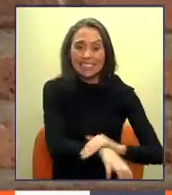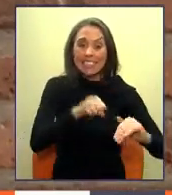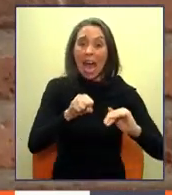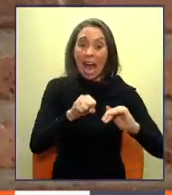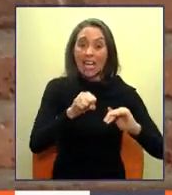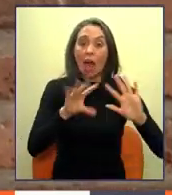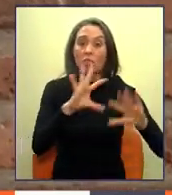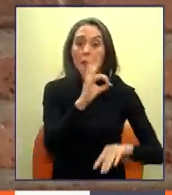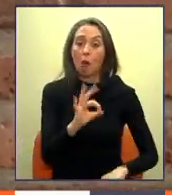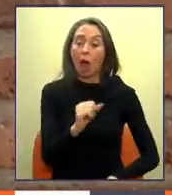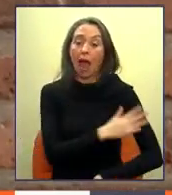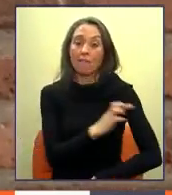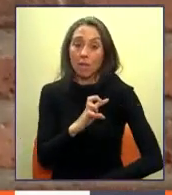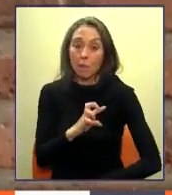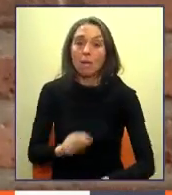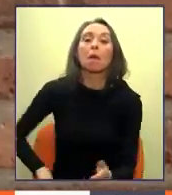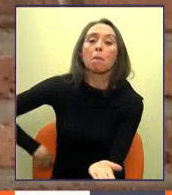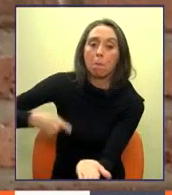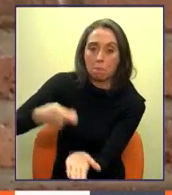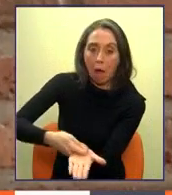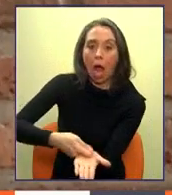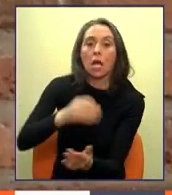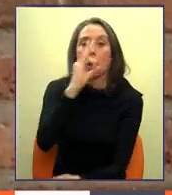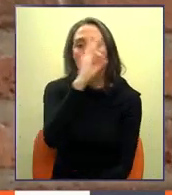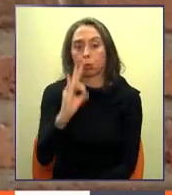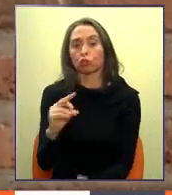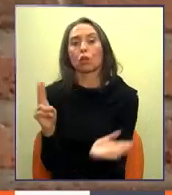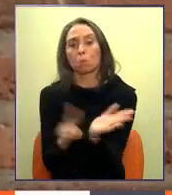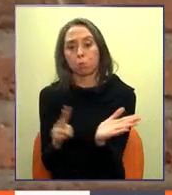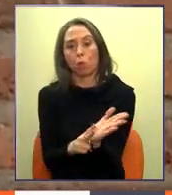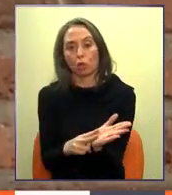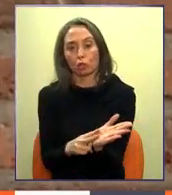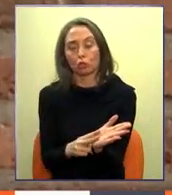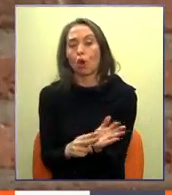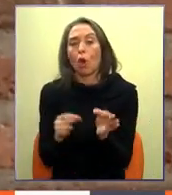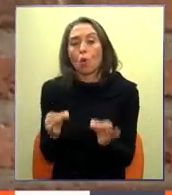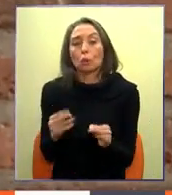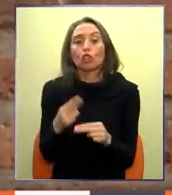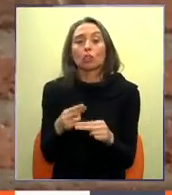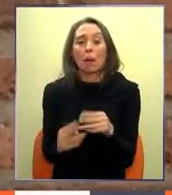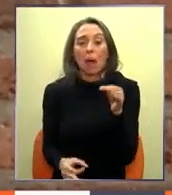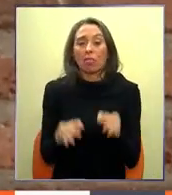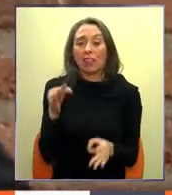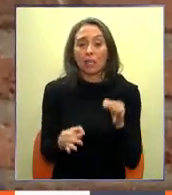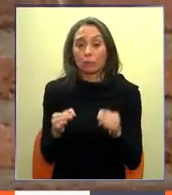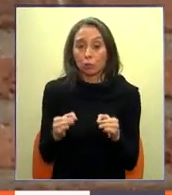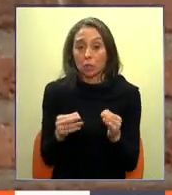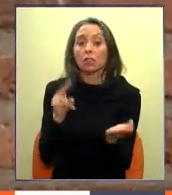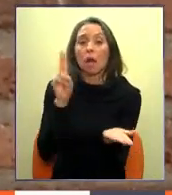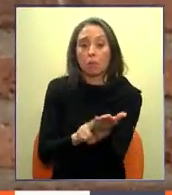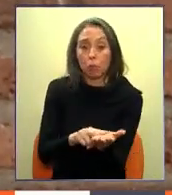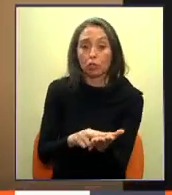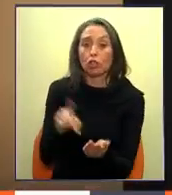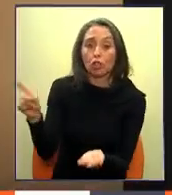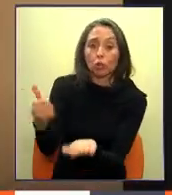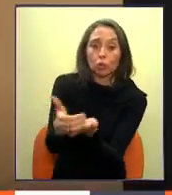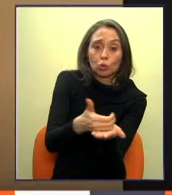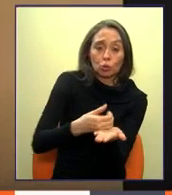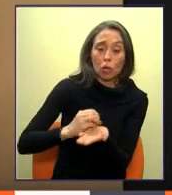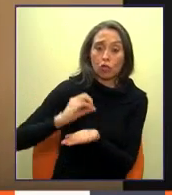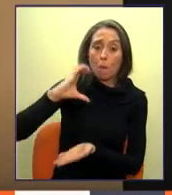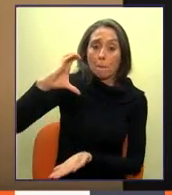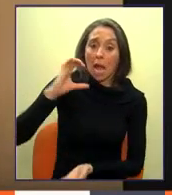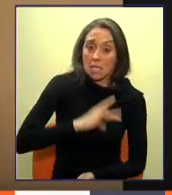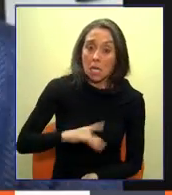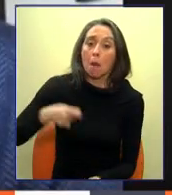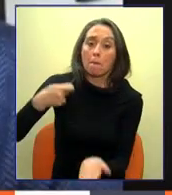considerarán la posibilidad de que pagaran algo de impuestos esto es porque aparece vie de justicia tributaria que quieren marcar en el chile debe pagar más impuestos tras el